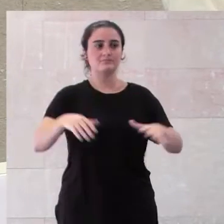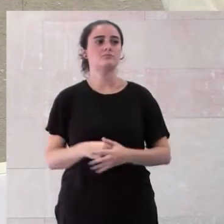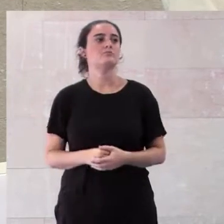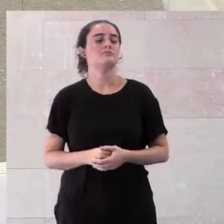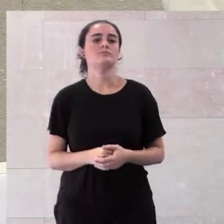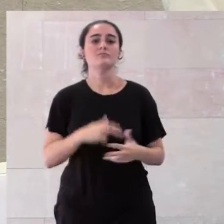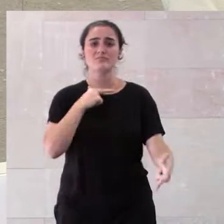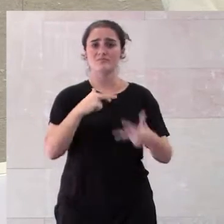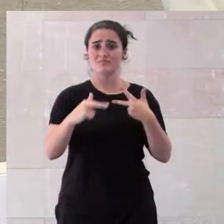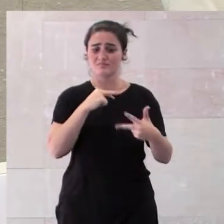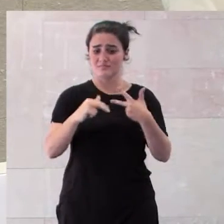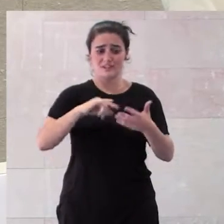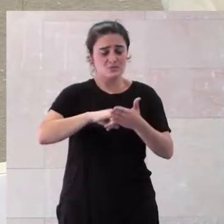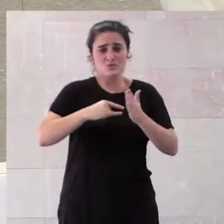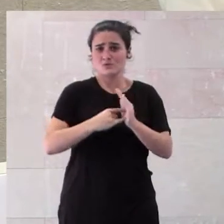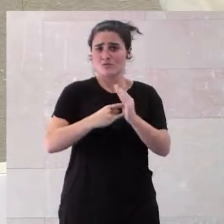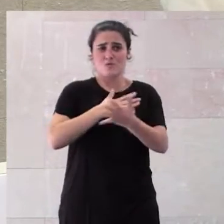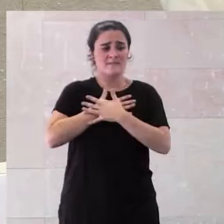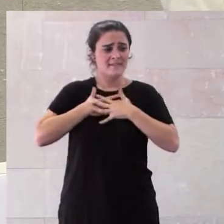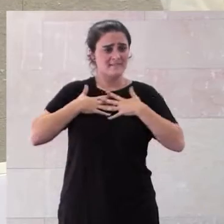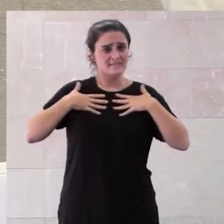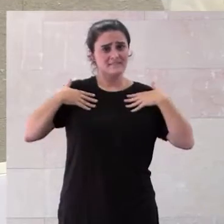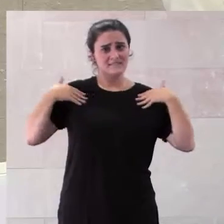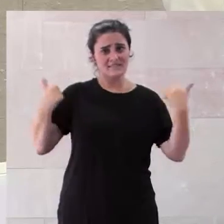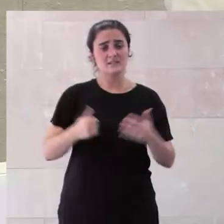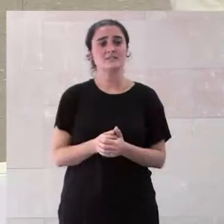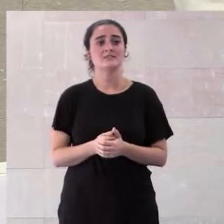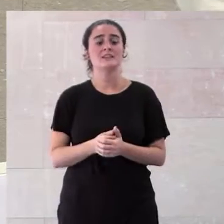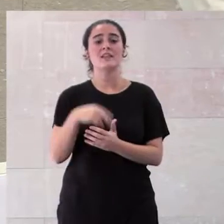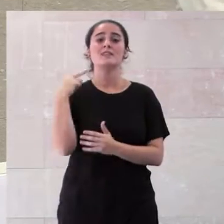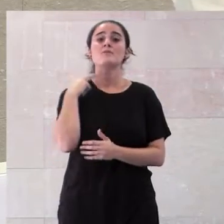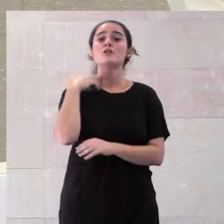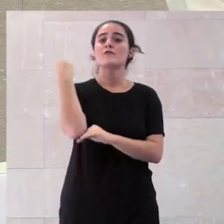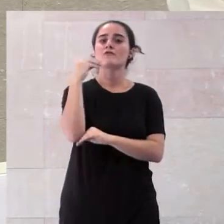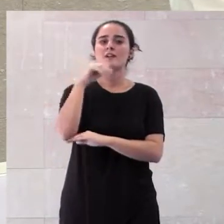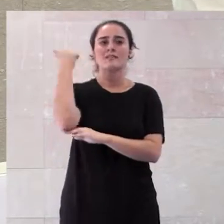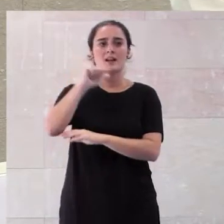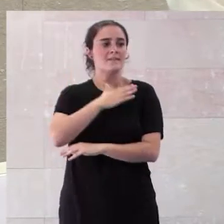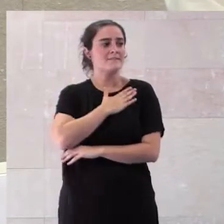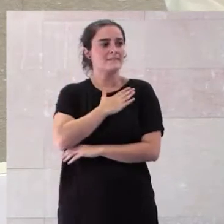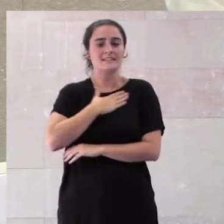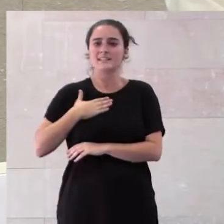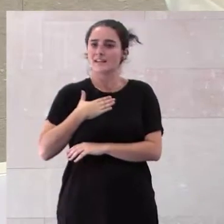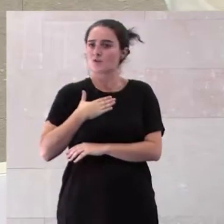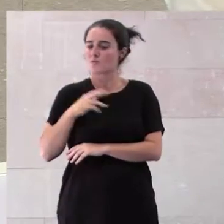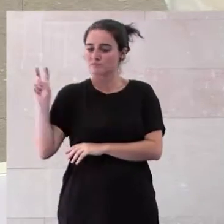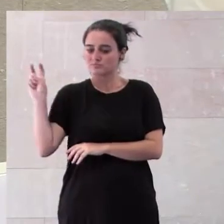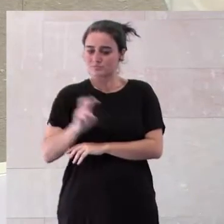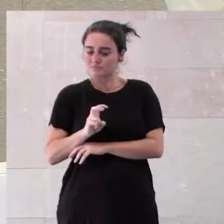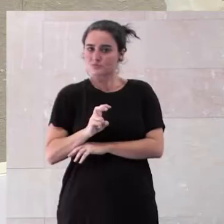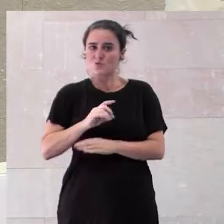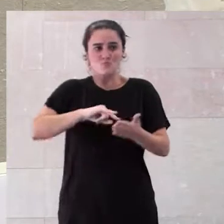Ilusio handia pizten duen proiektua da Laia Eskola. Arabako Foru Aldundiak lurraldera egin nahi izan du jauzia